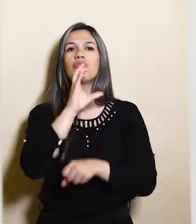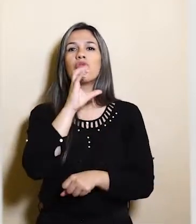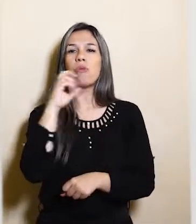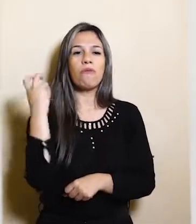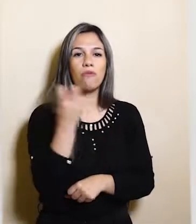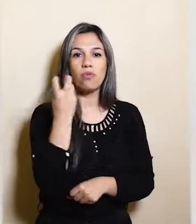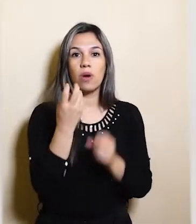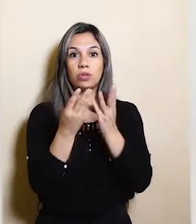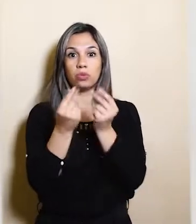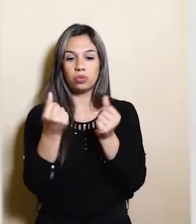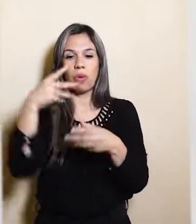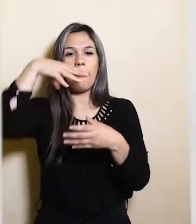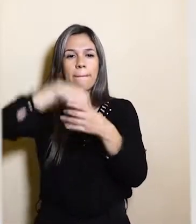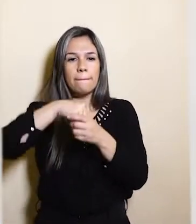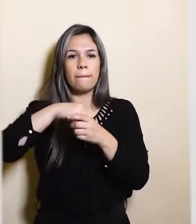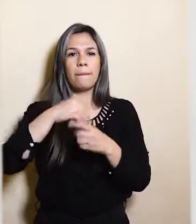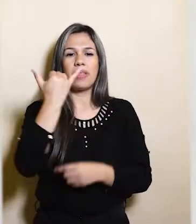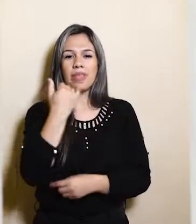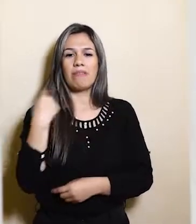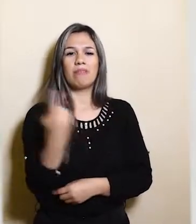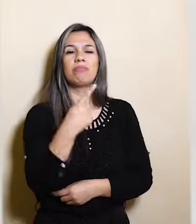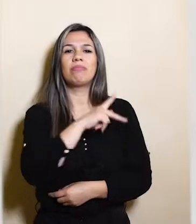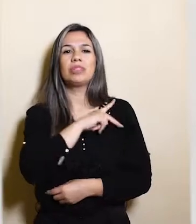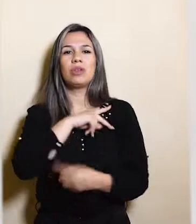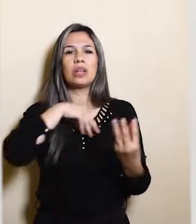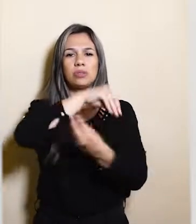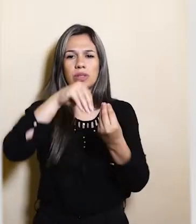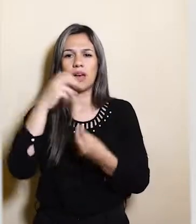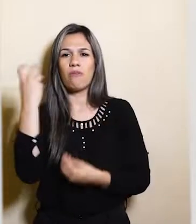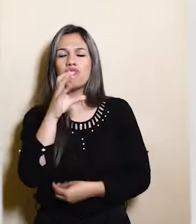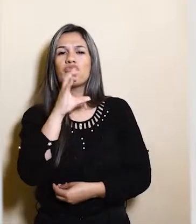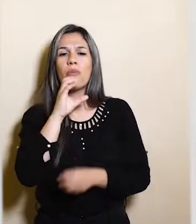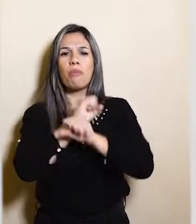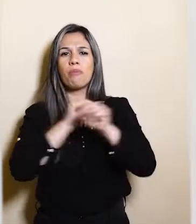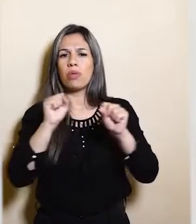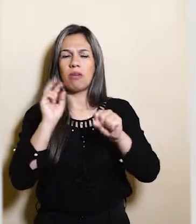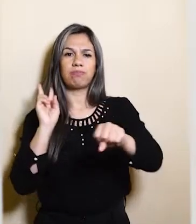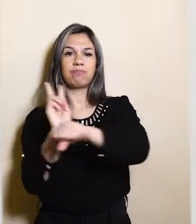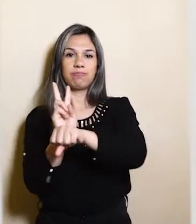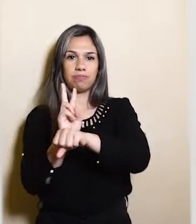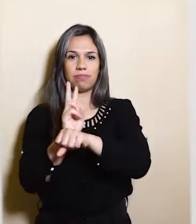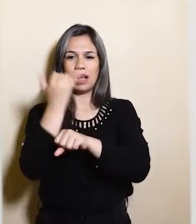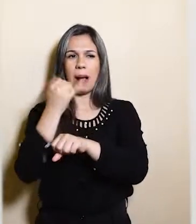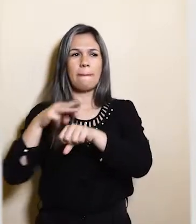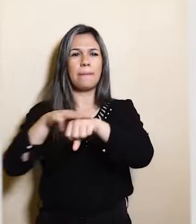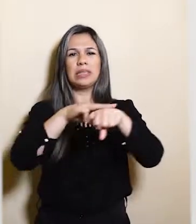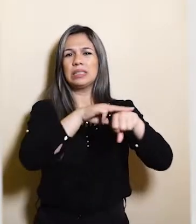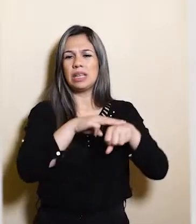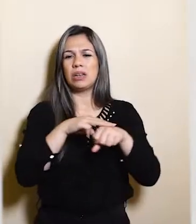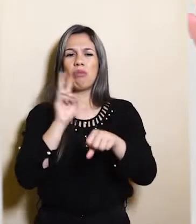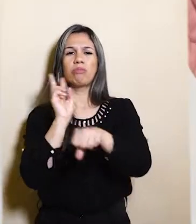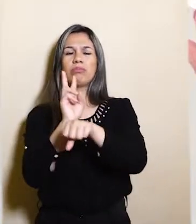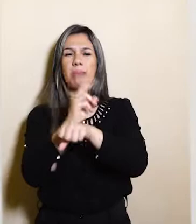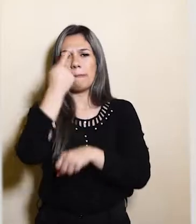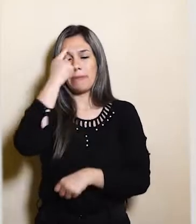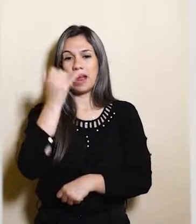desde la propia sociedad, que no exige, digamos, herramientas más eficaces para combatir esta violencia contra niñas, niños y adolescentes.